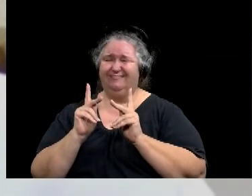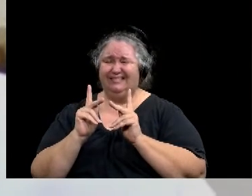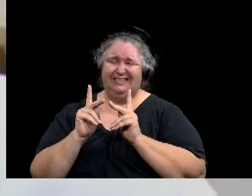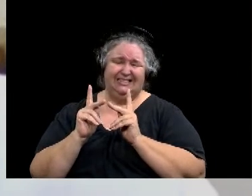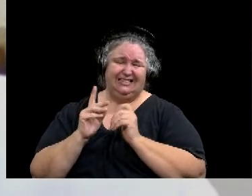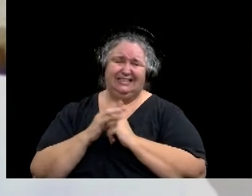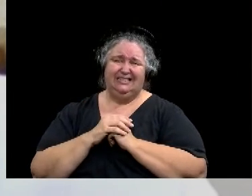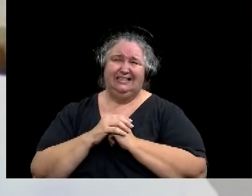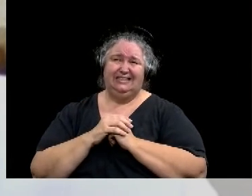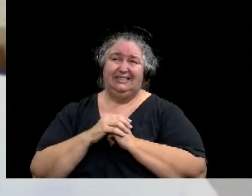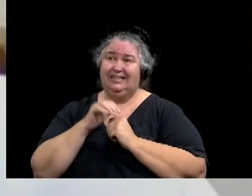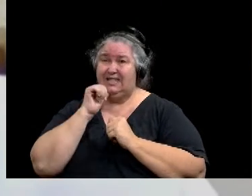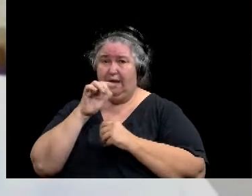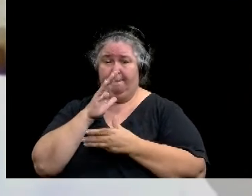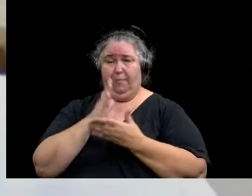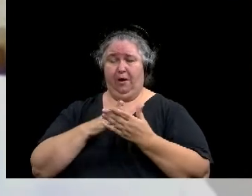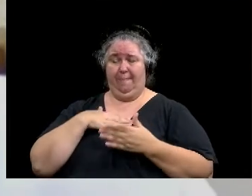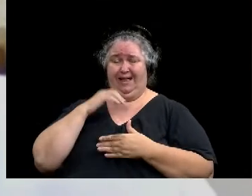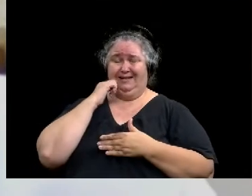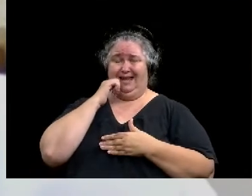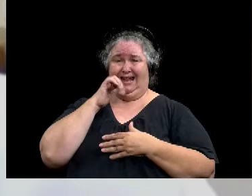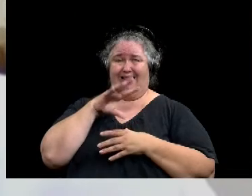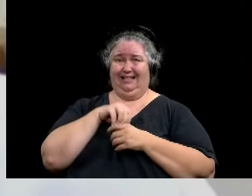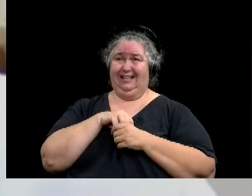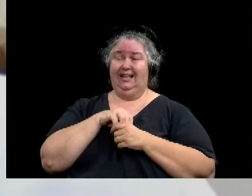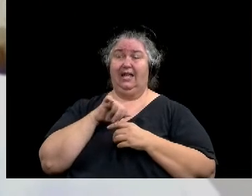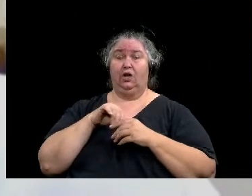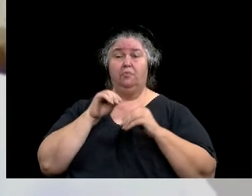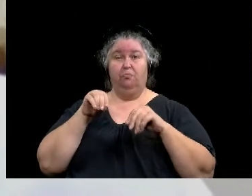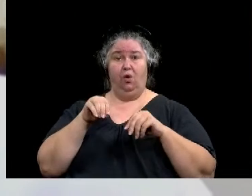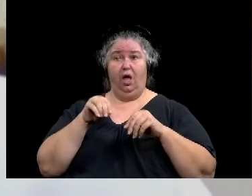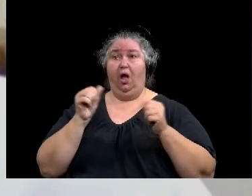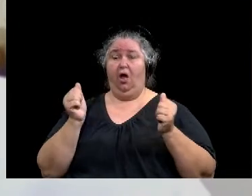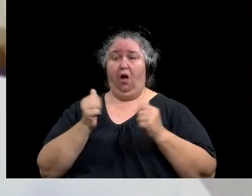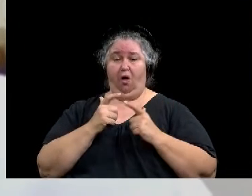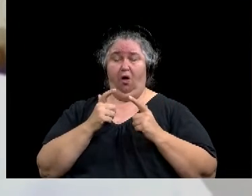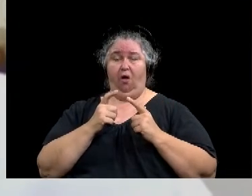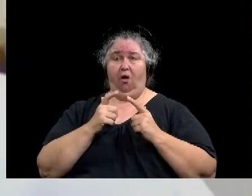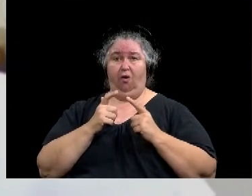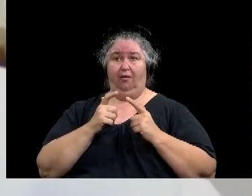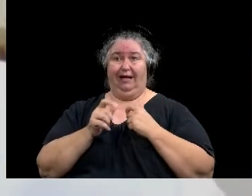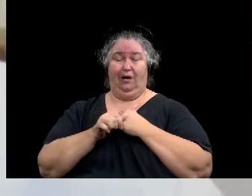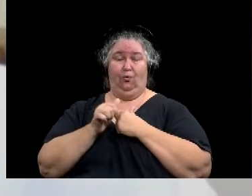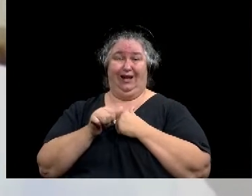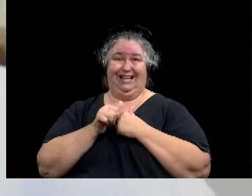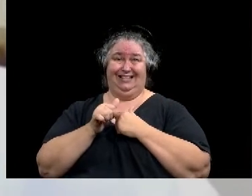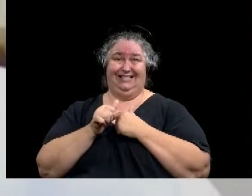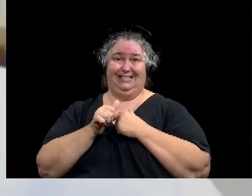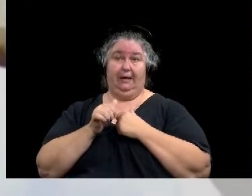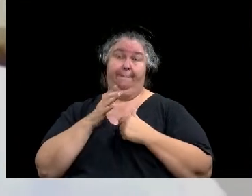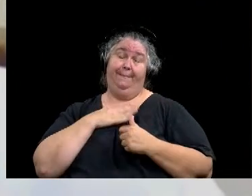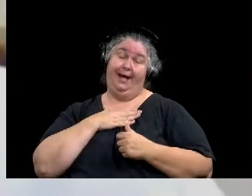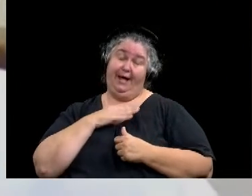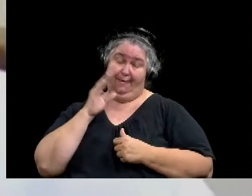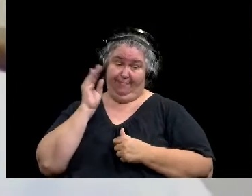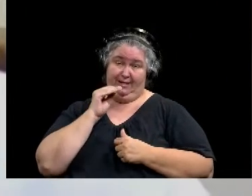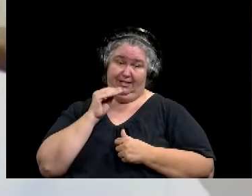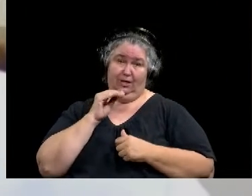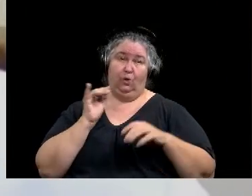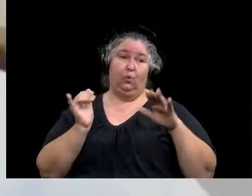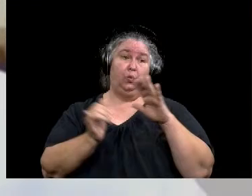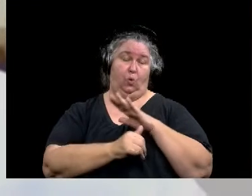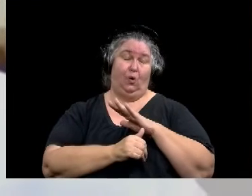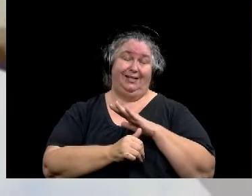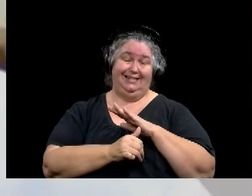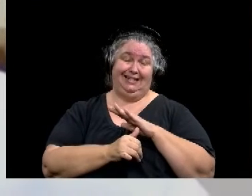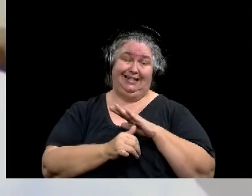afuera del que no sean de la casa es esta la persona arriesgó y han y también